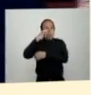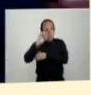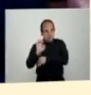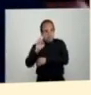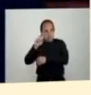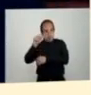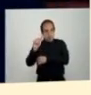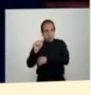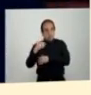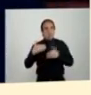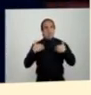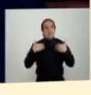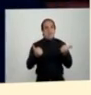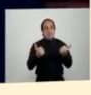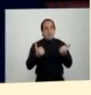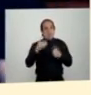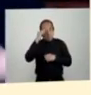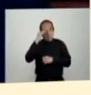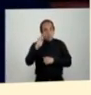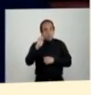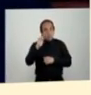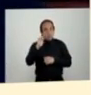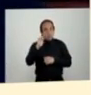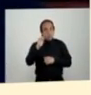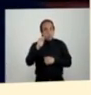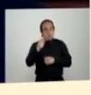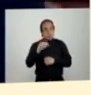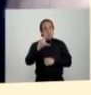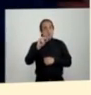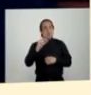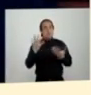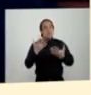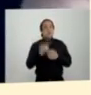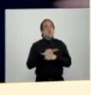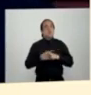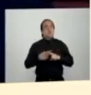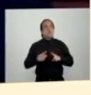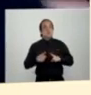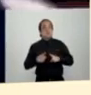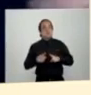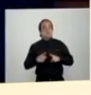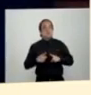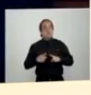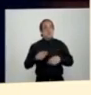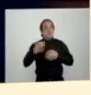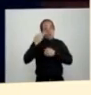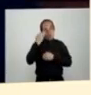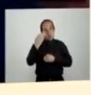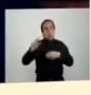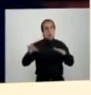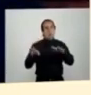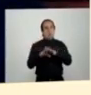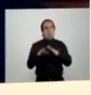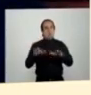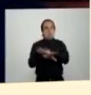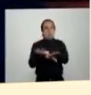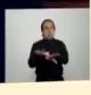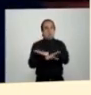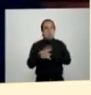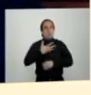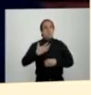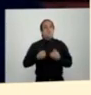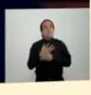habían entendido y que ya sabían que América Latina tenía una gran diversidad, que el tiempo había pasado, que había nuevos contenidos, que había